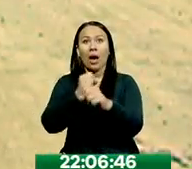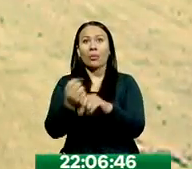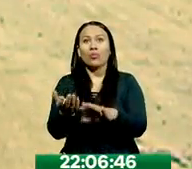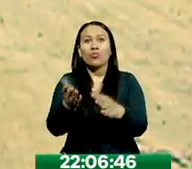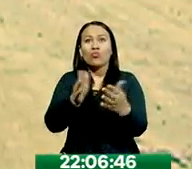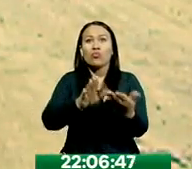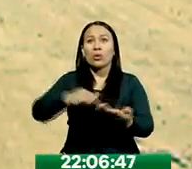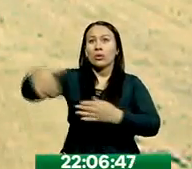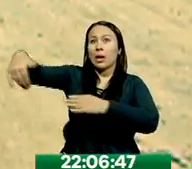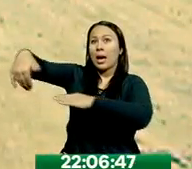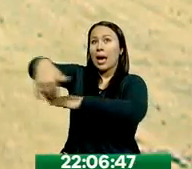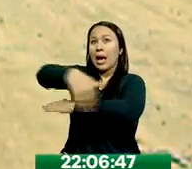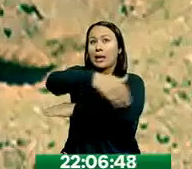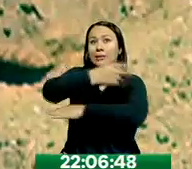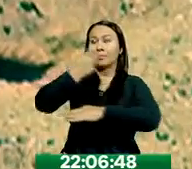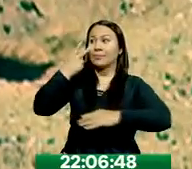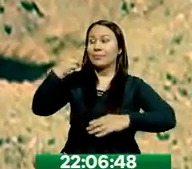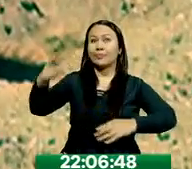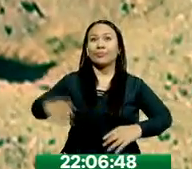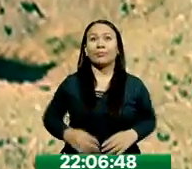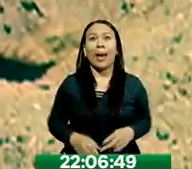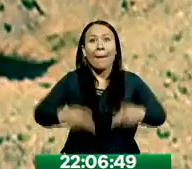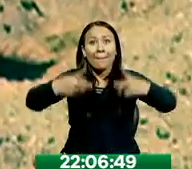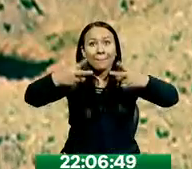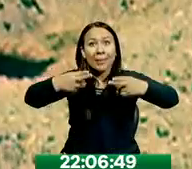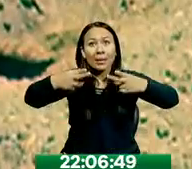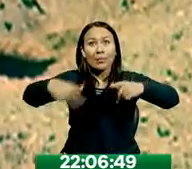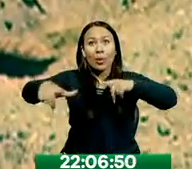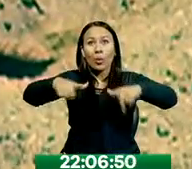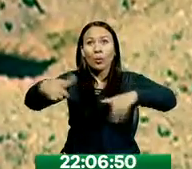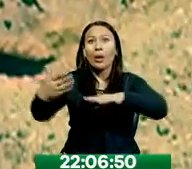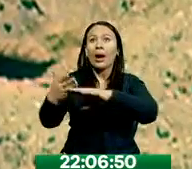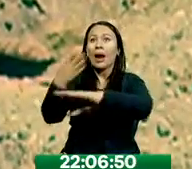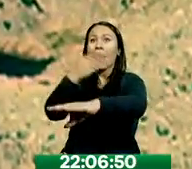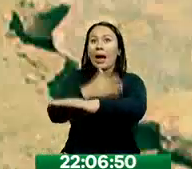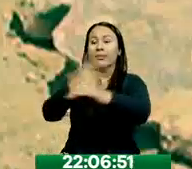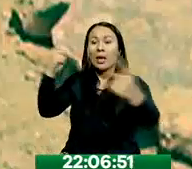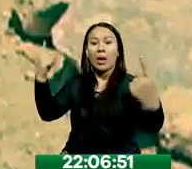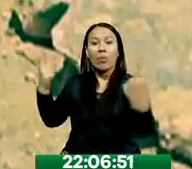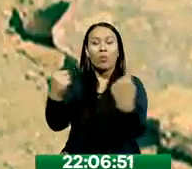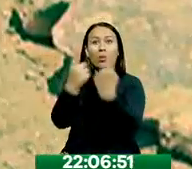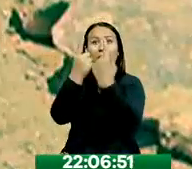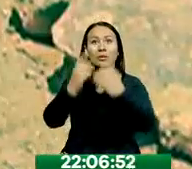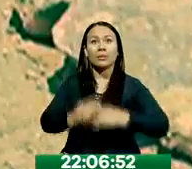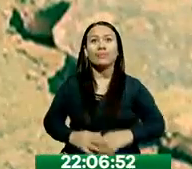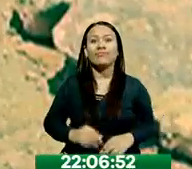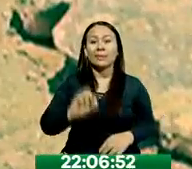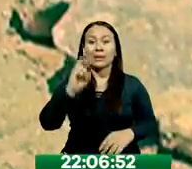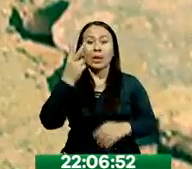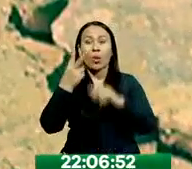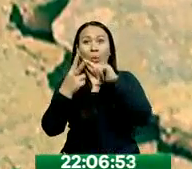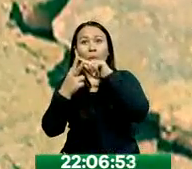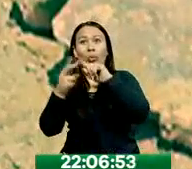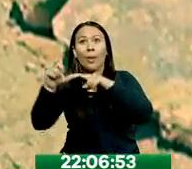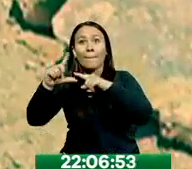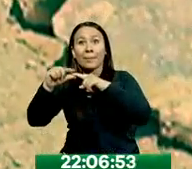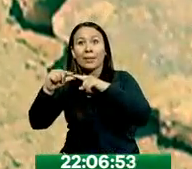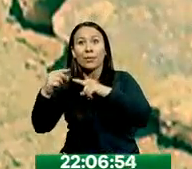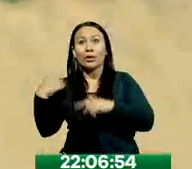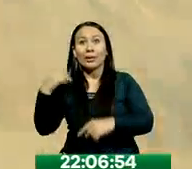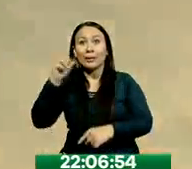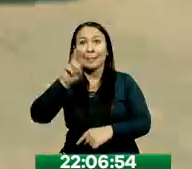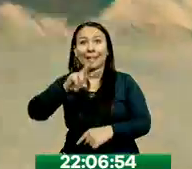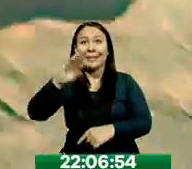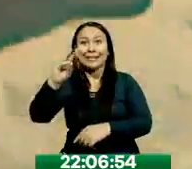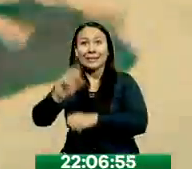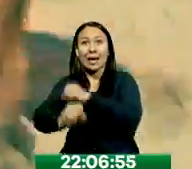sobre la vía de tercer orden en el mismo sitio donde los interceptaron el segundo de los primos ojos fue de 26 años